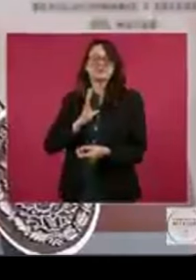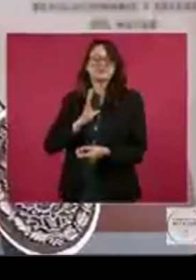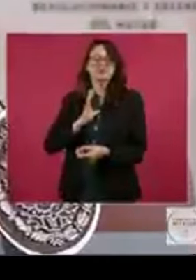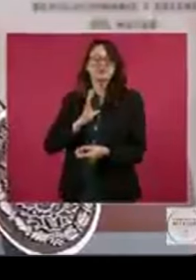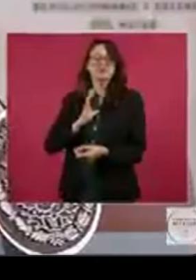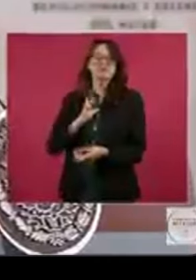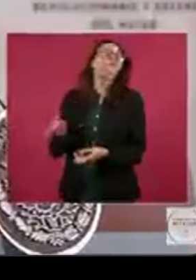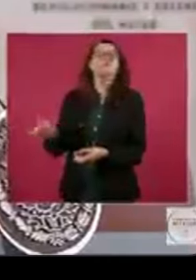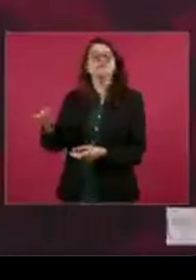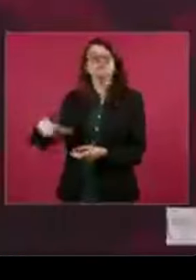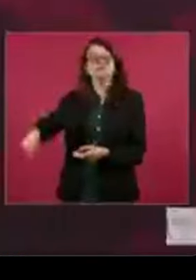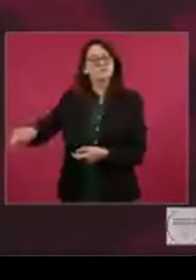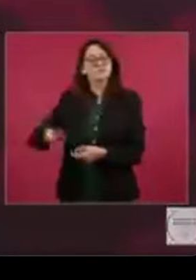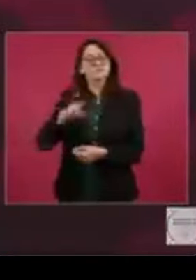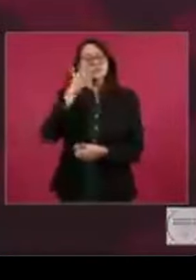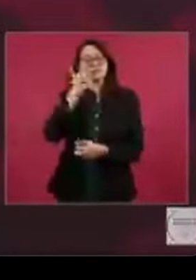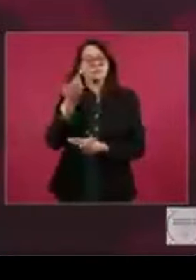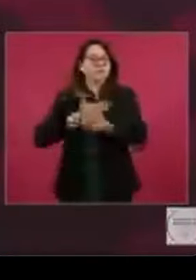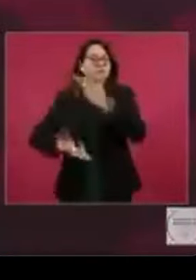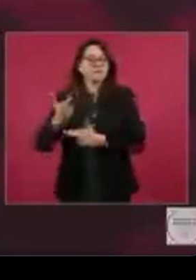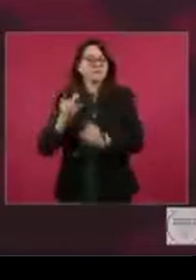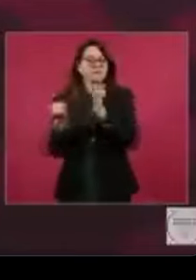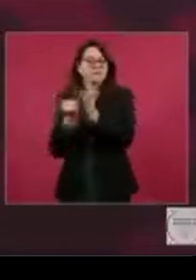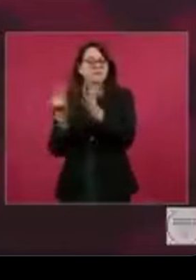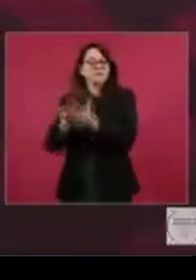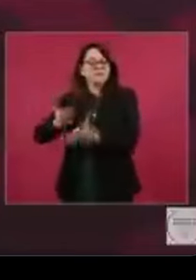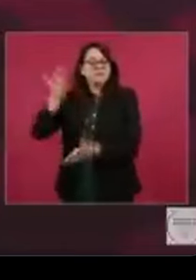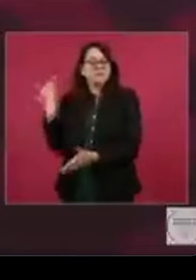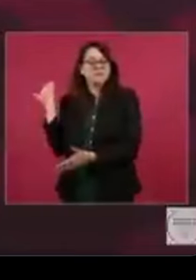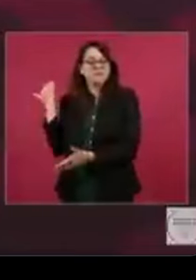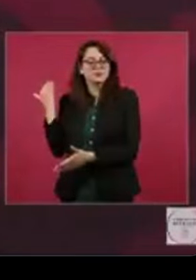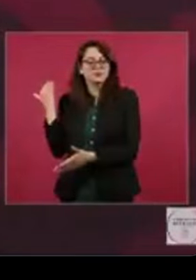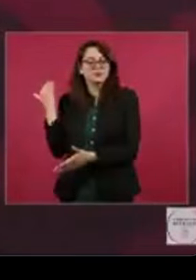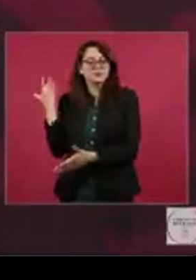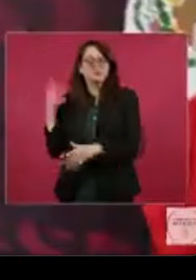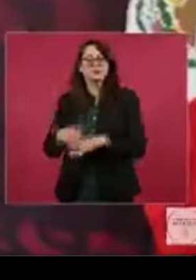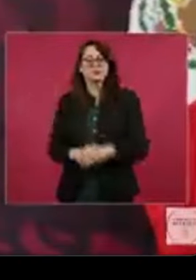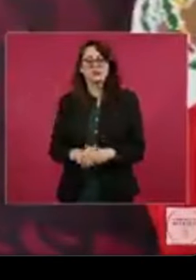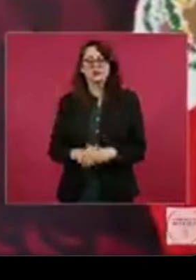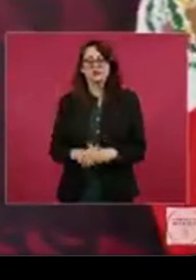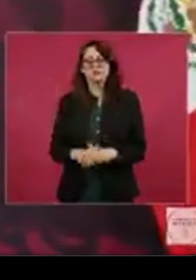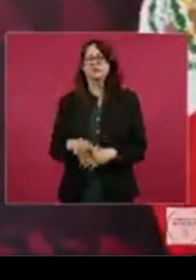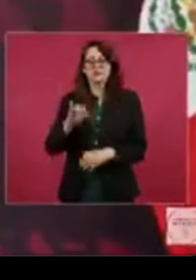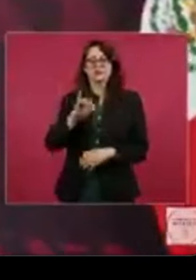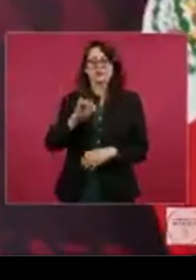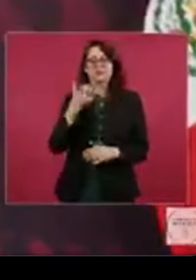quieren regresar por sus fueros y yo también quiero que